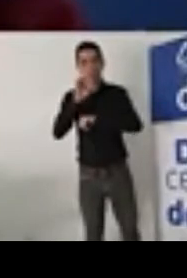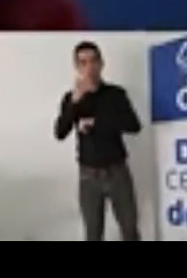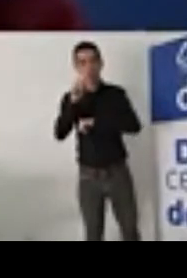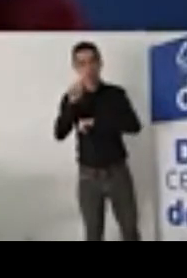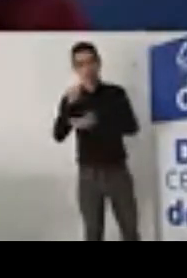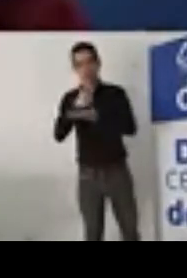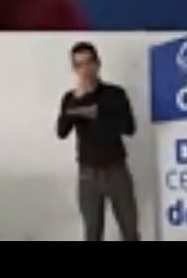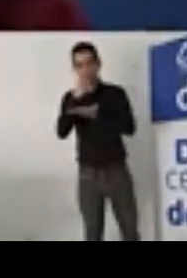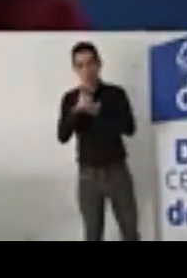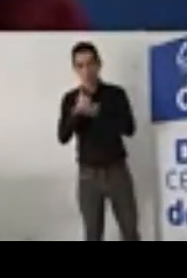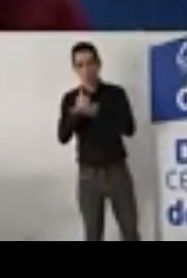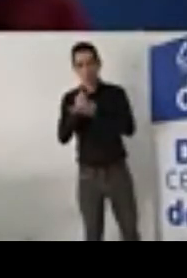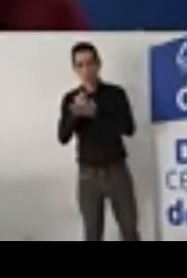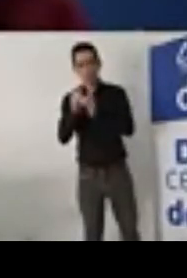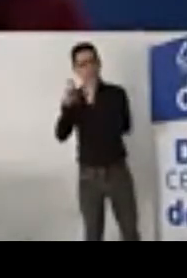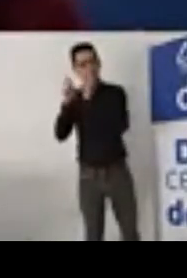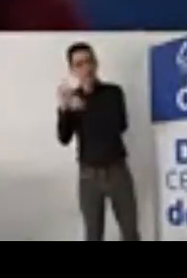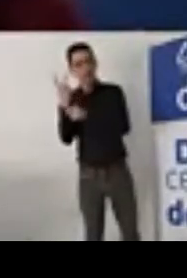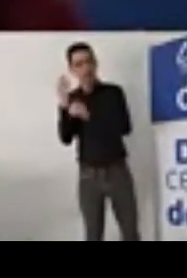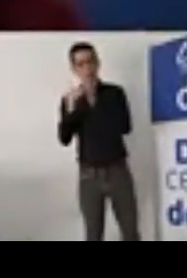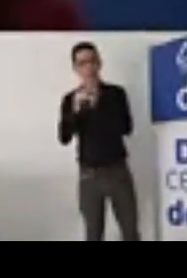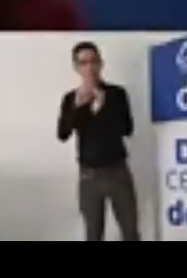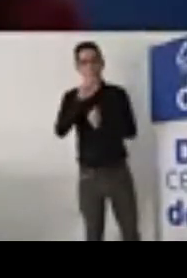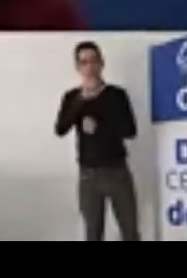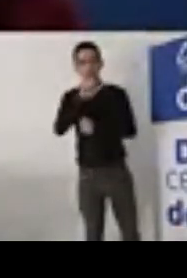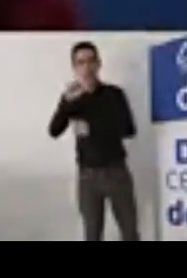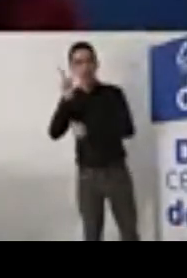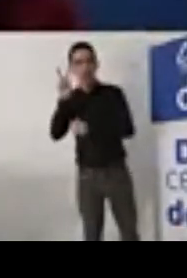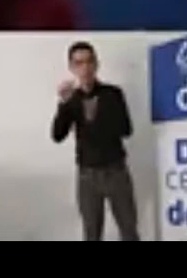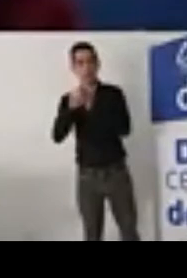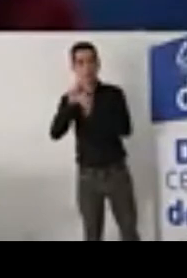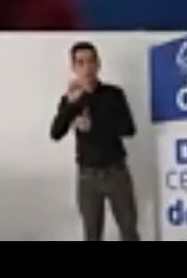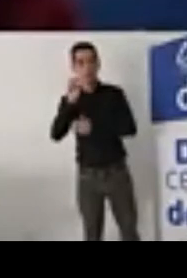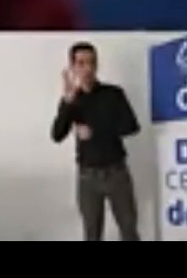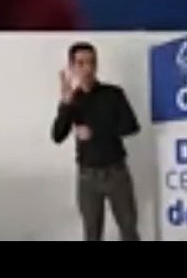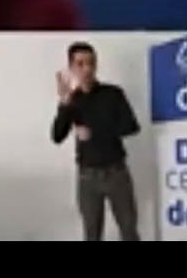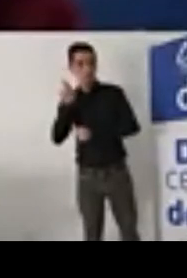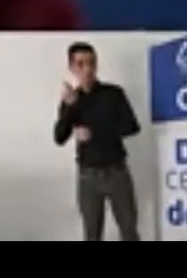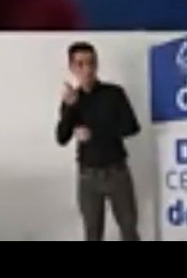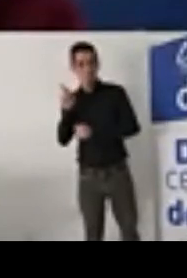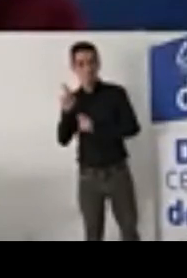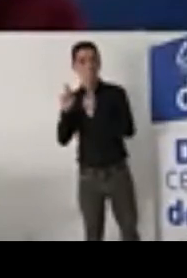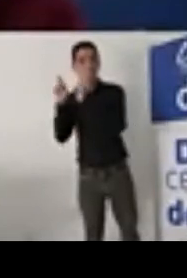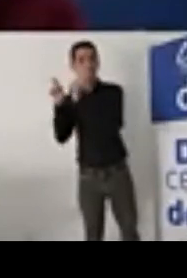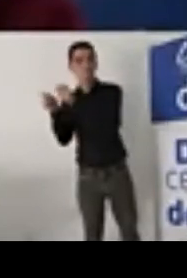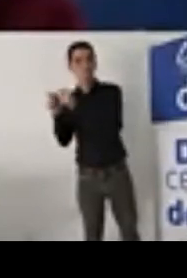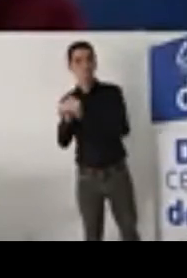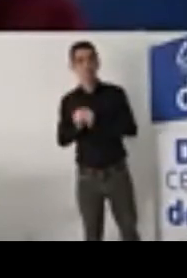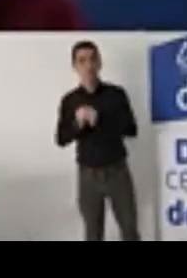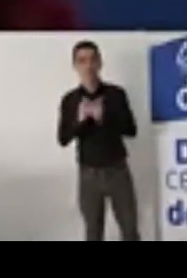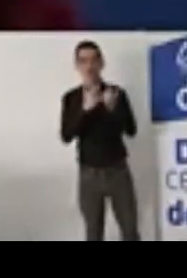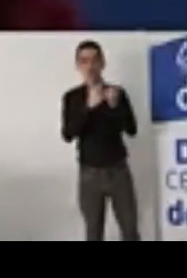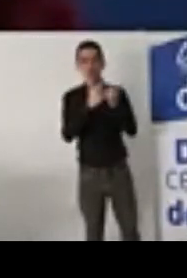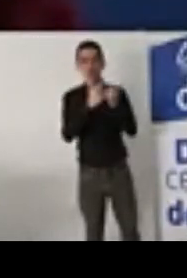2020-2023. Gracias a la confianza de más de 28 mil ciudadanos que creyeron en una apuesta política que tiene prioridades en la defensa del